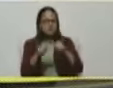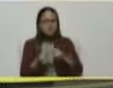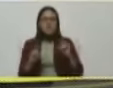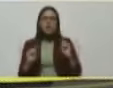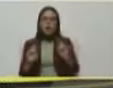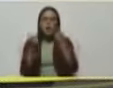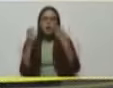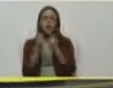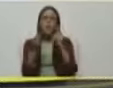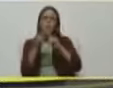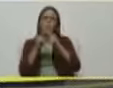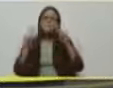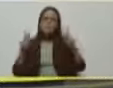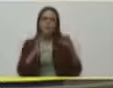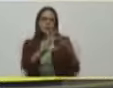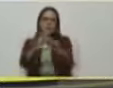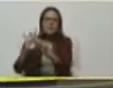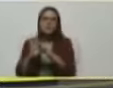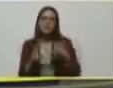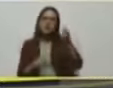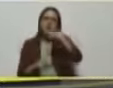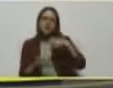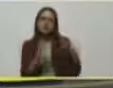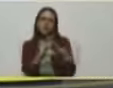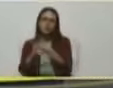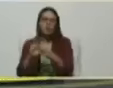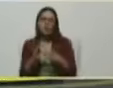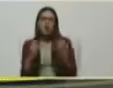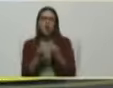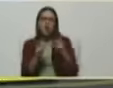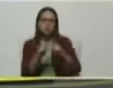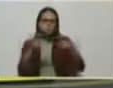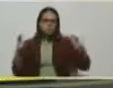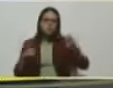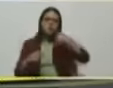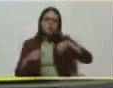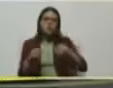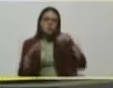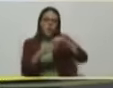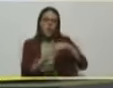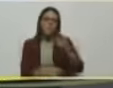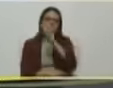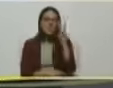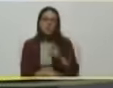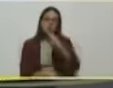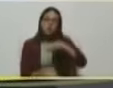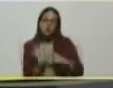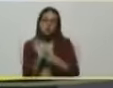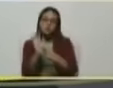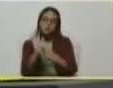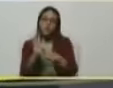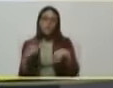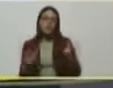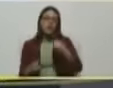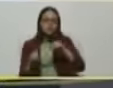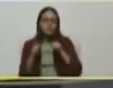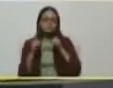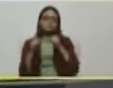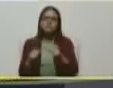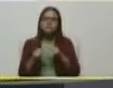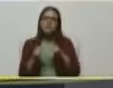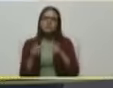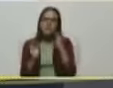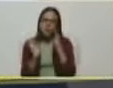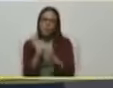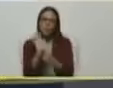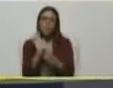paz, la unión y unificar el criterio para el crecimiento de Venezuela. Lo que hemos demostrado y lo que vamos a seguir demostrando